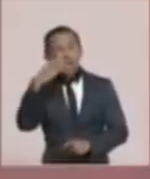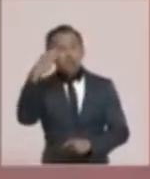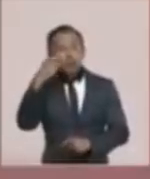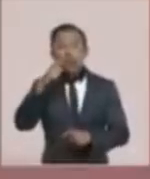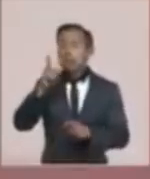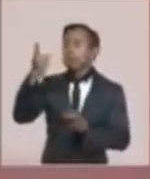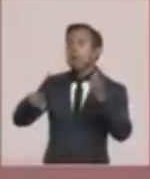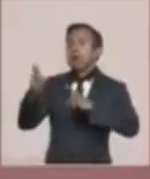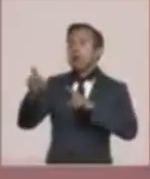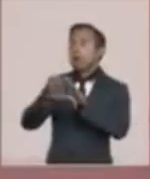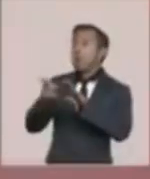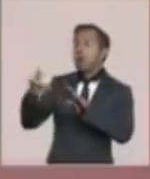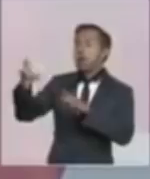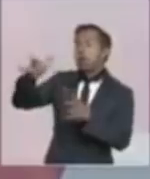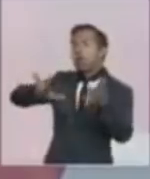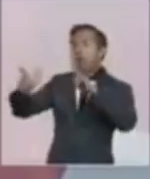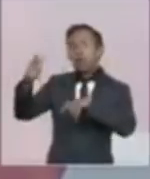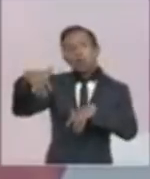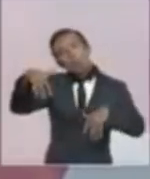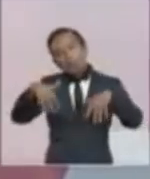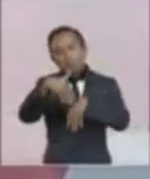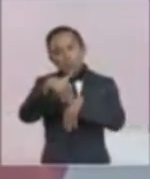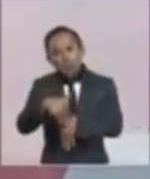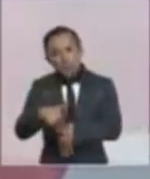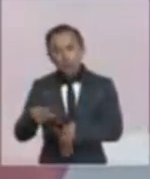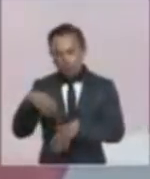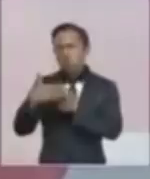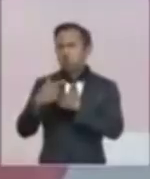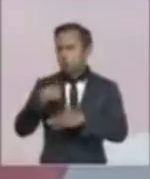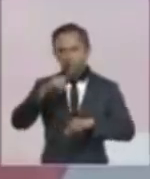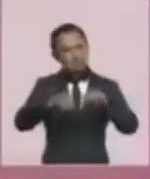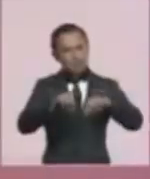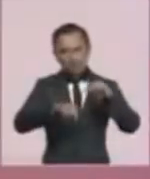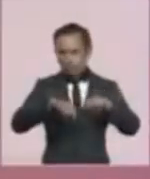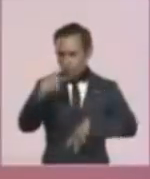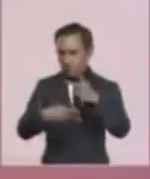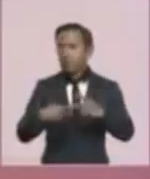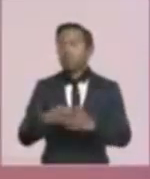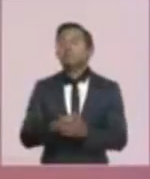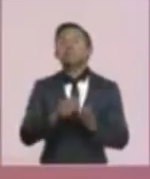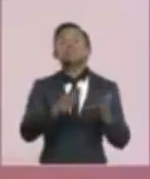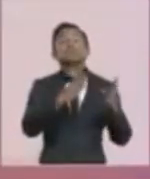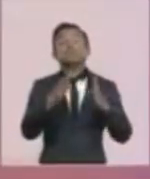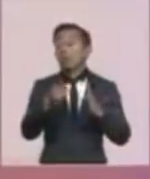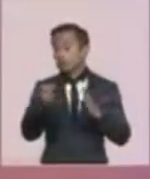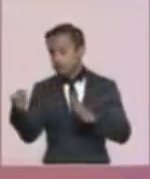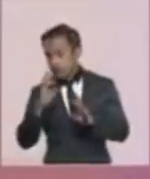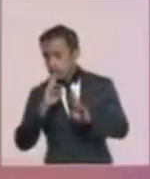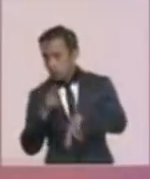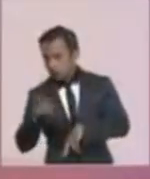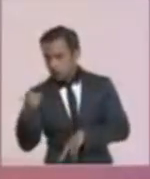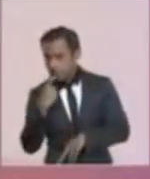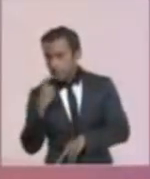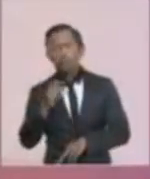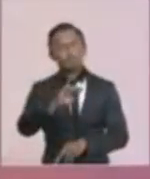cárcel. ¿Quiere contestar? ¿Quiere hacer uso de su réplica, candidato? Adelante. ¿Cómo no? Mire, es muy grave la situación de inseguridad y de violencia